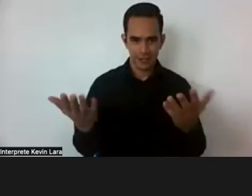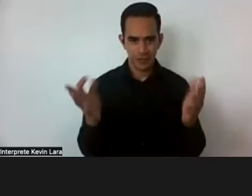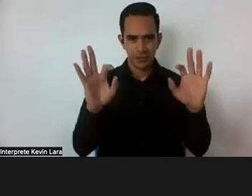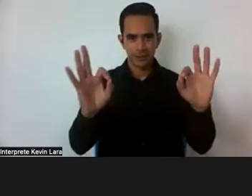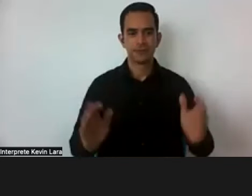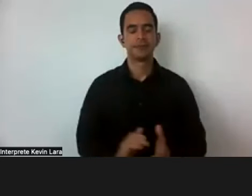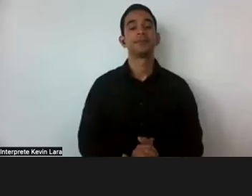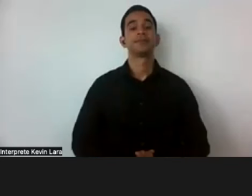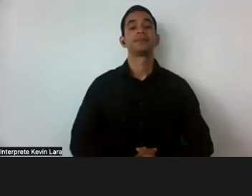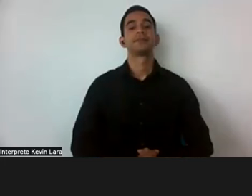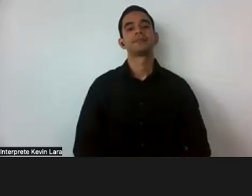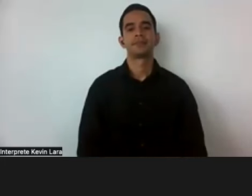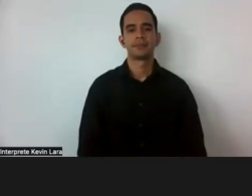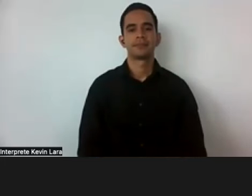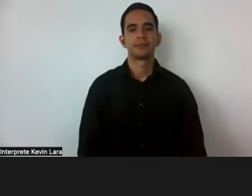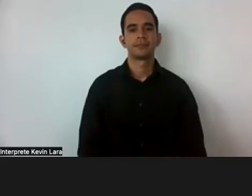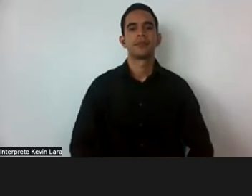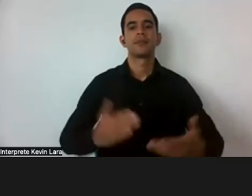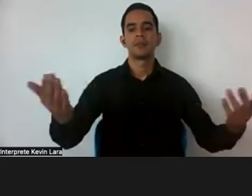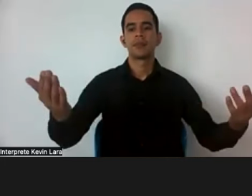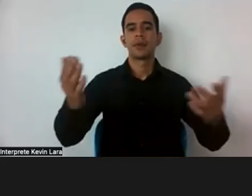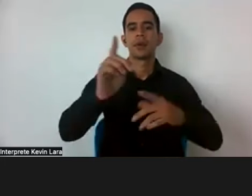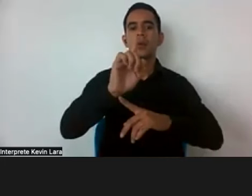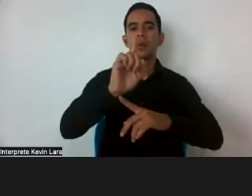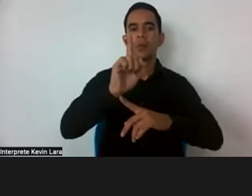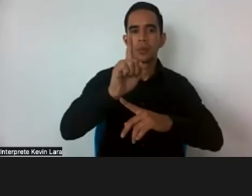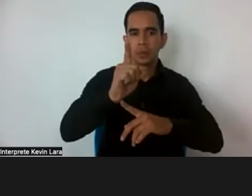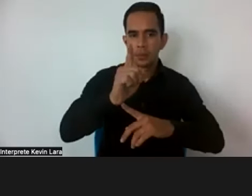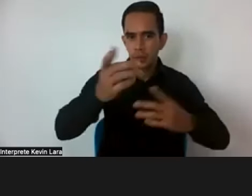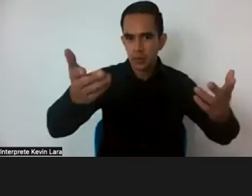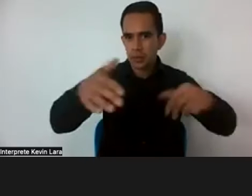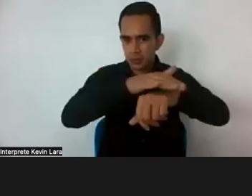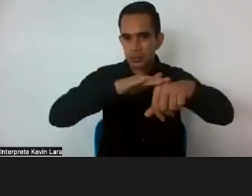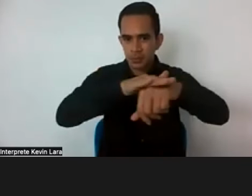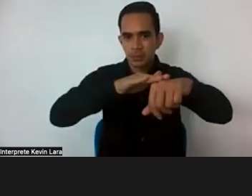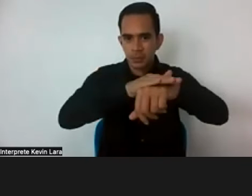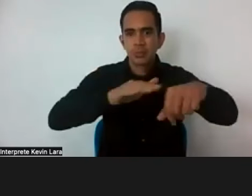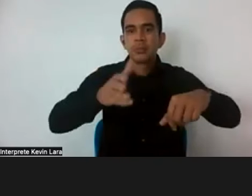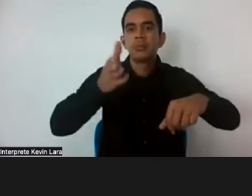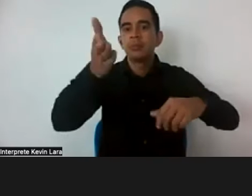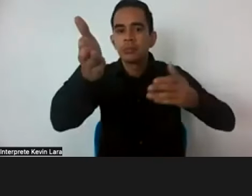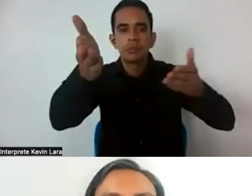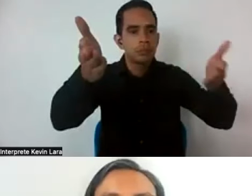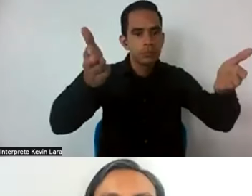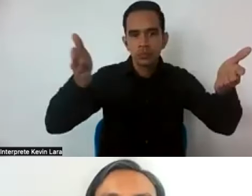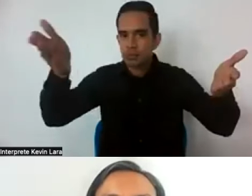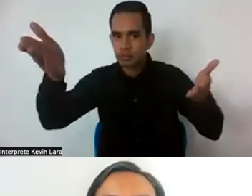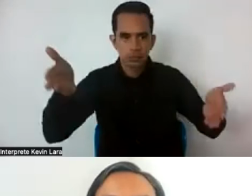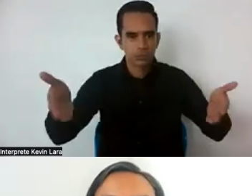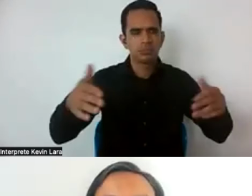Bueno, vamos a dar unos minutos más para darle chance a algunos que están todavía